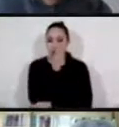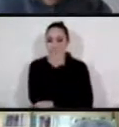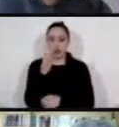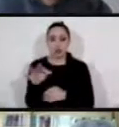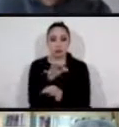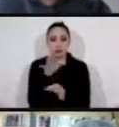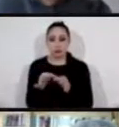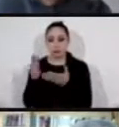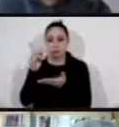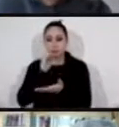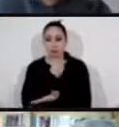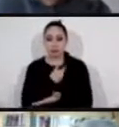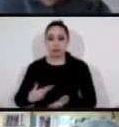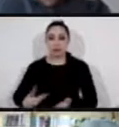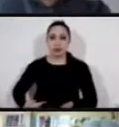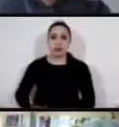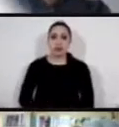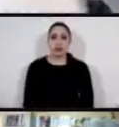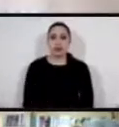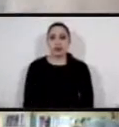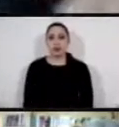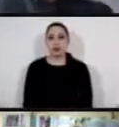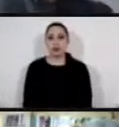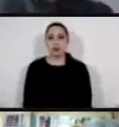instrucción, diputada presidenta.